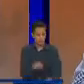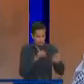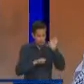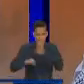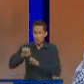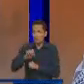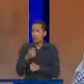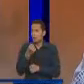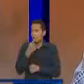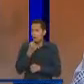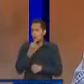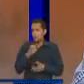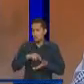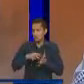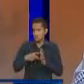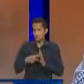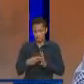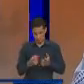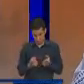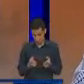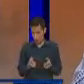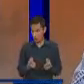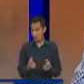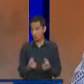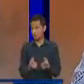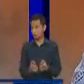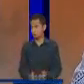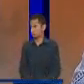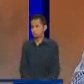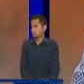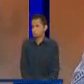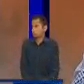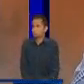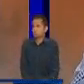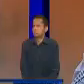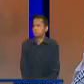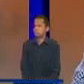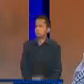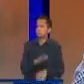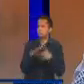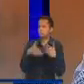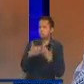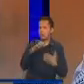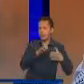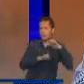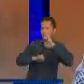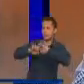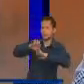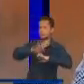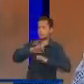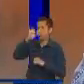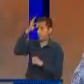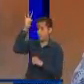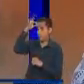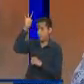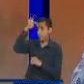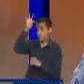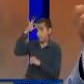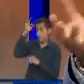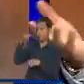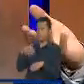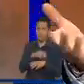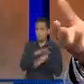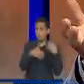los transgénicos estén asociados con cáncer. Incluso estudios últimos que se hicieron en Francia, que fueron los que más